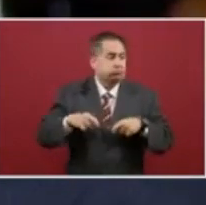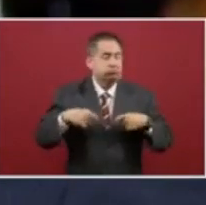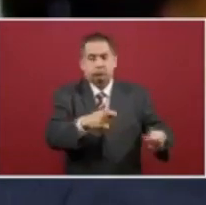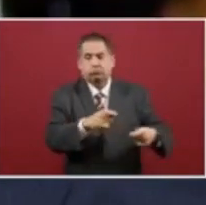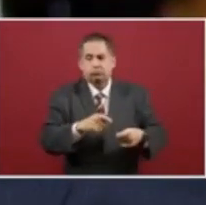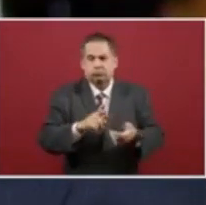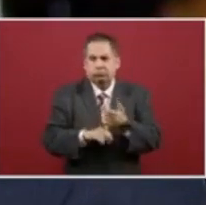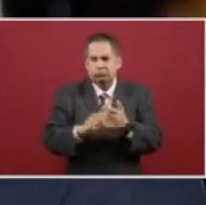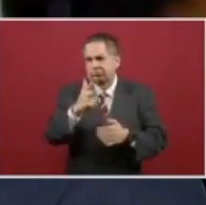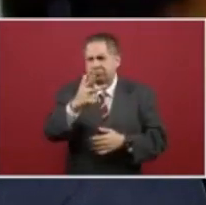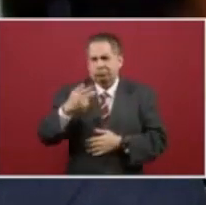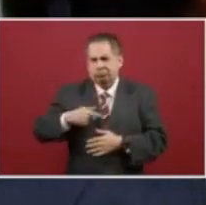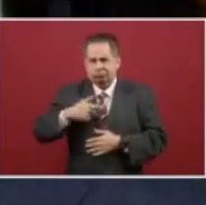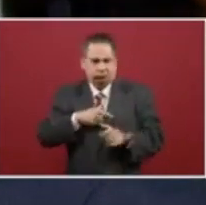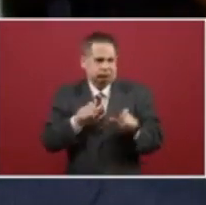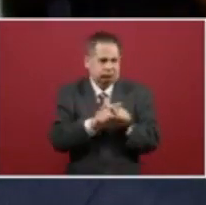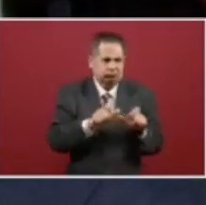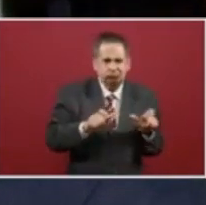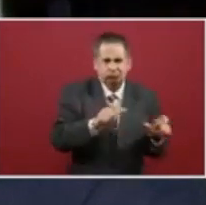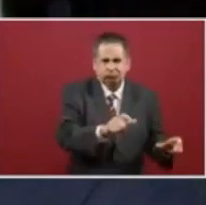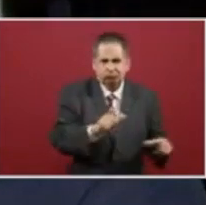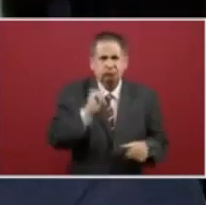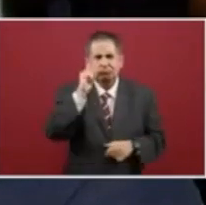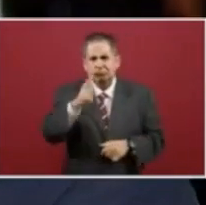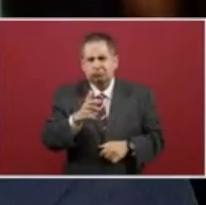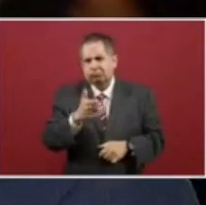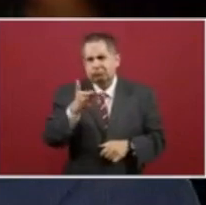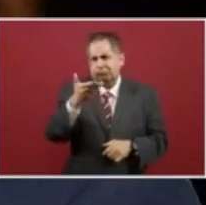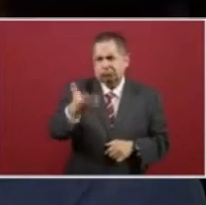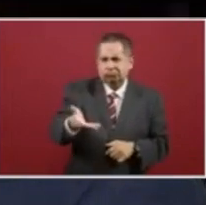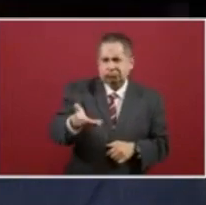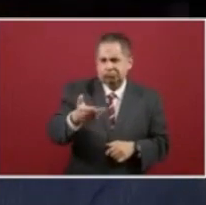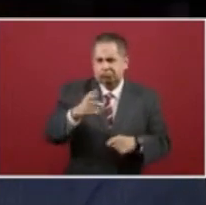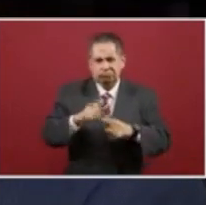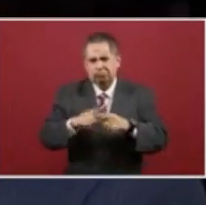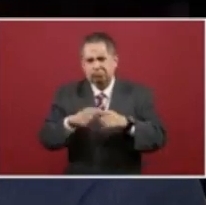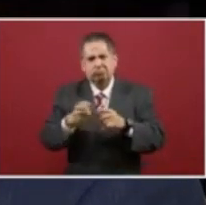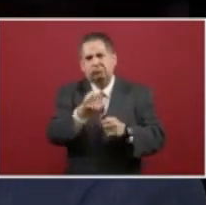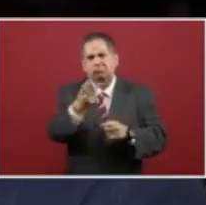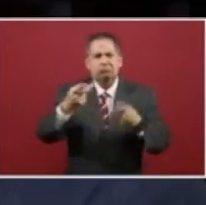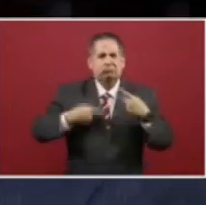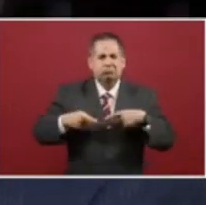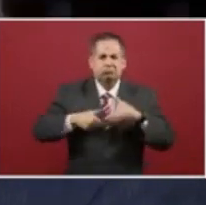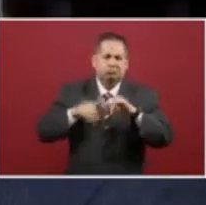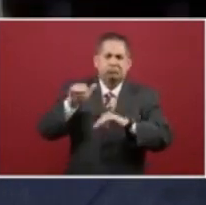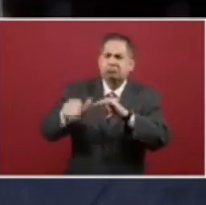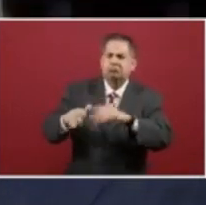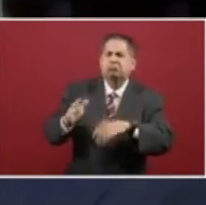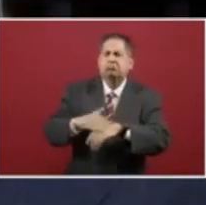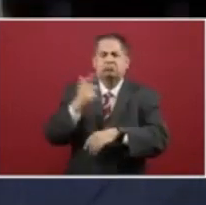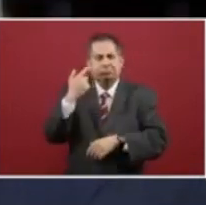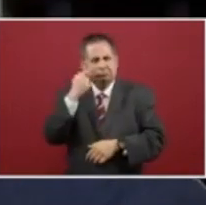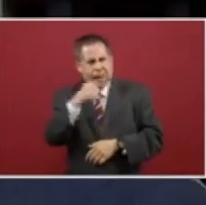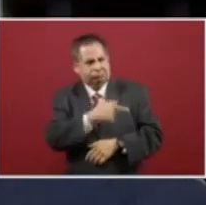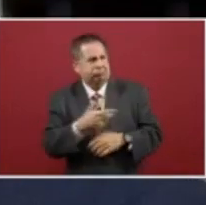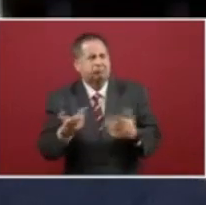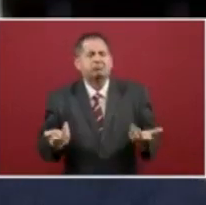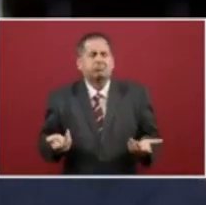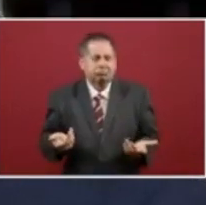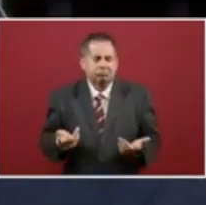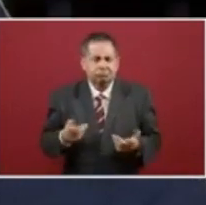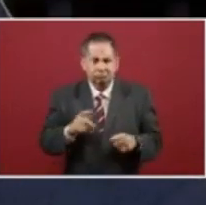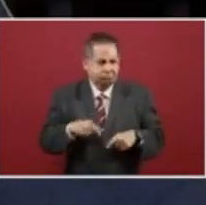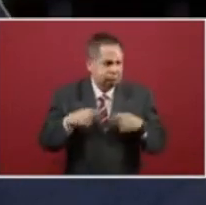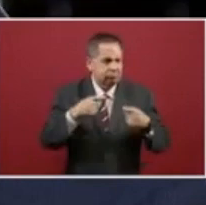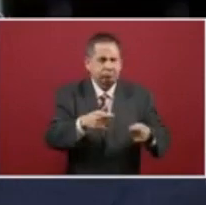Sedena, ¿ha habido un reclamo, una petición de muchas personas en redes sociales para que no se les